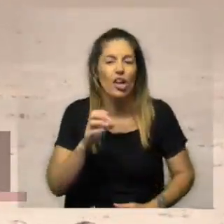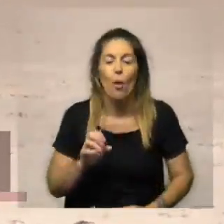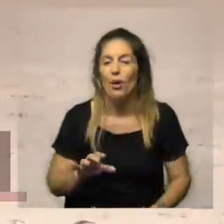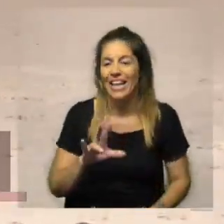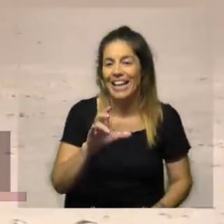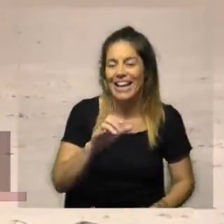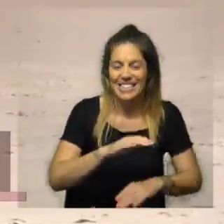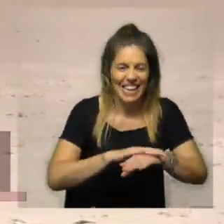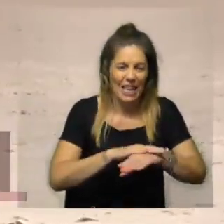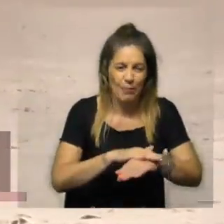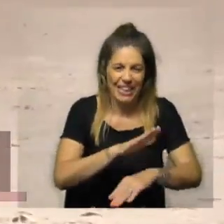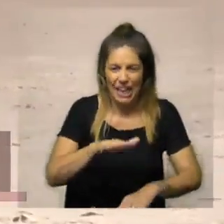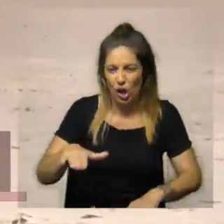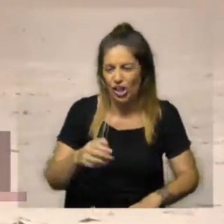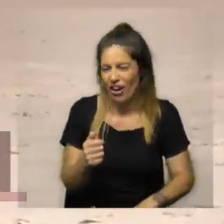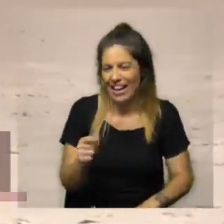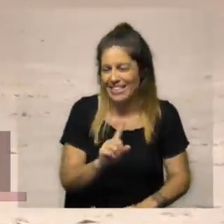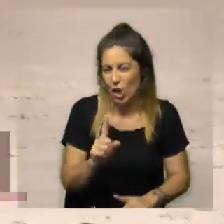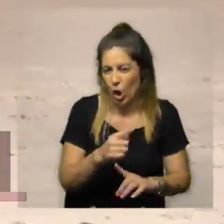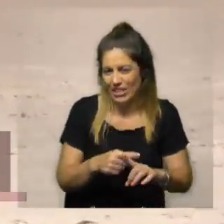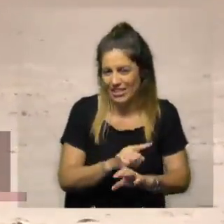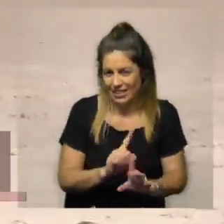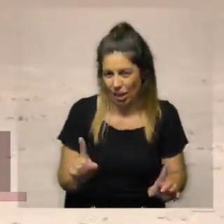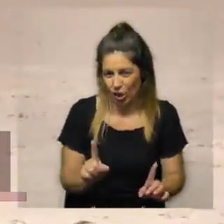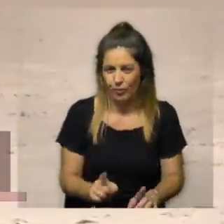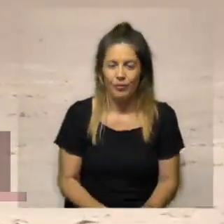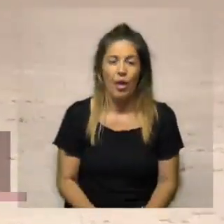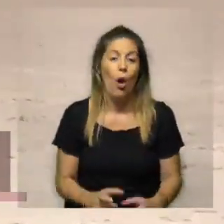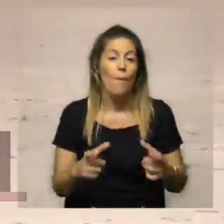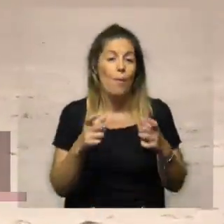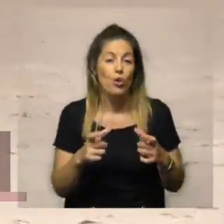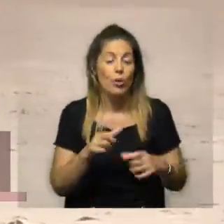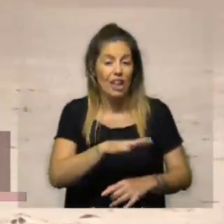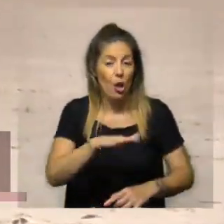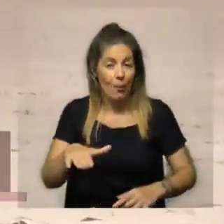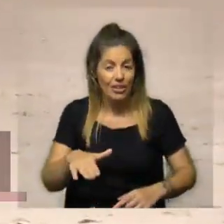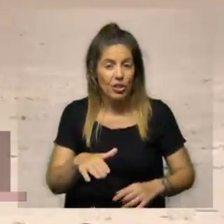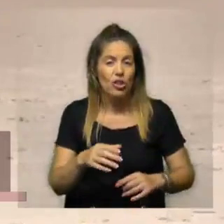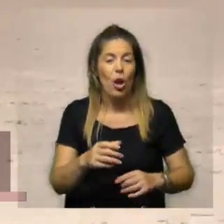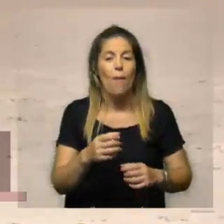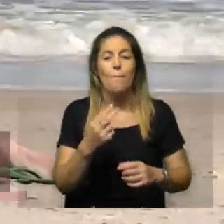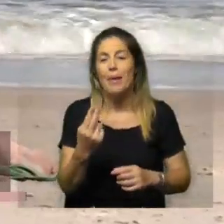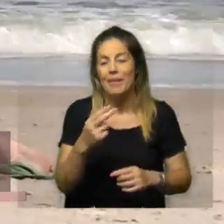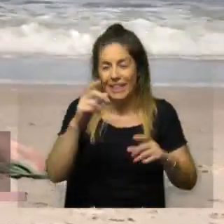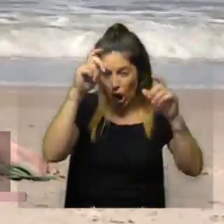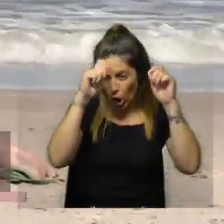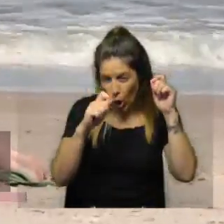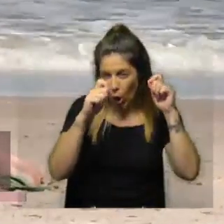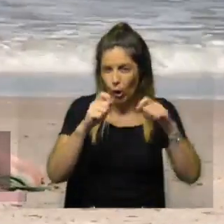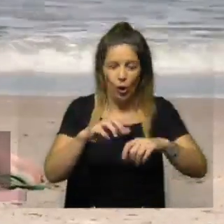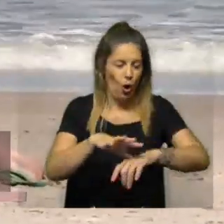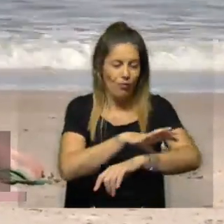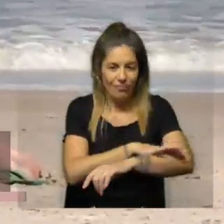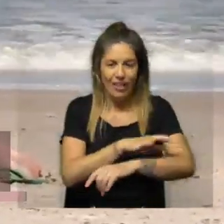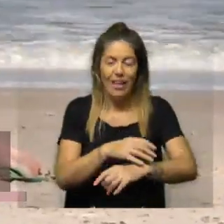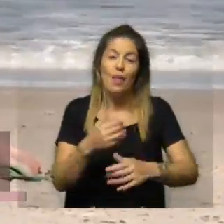niños es casi que no existe. Ahí está. Claro, por suerte, en los más chiquitos se dejan poner gorro, manga larga, claro, todo, ya en la